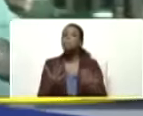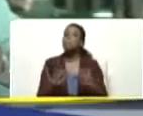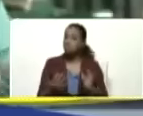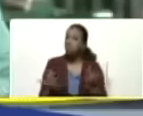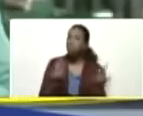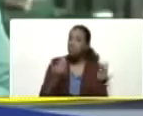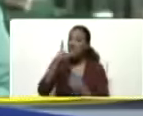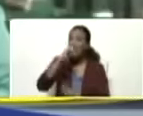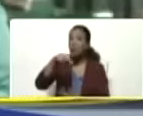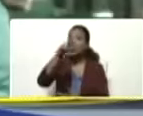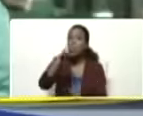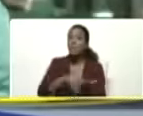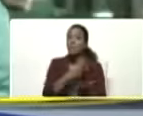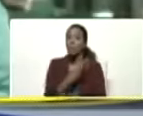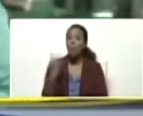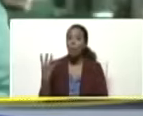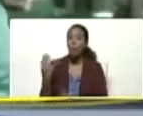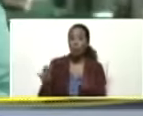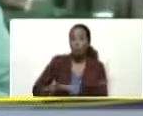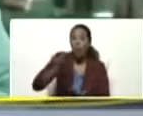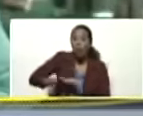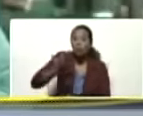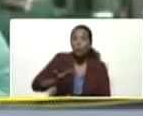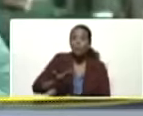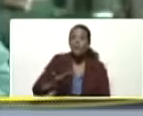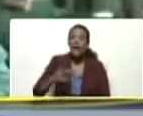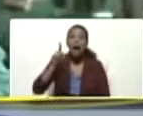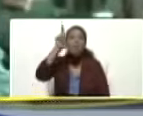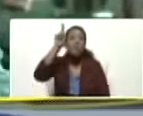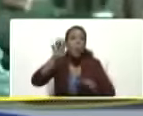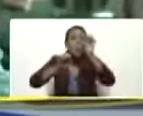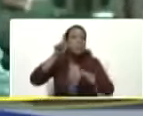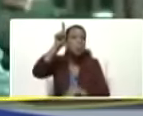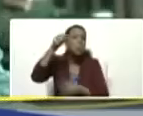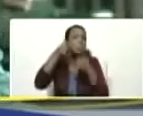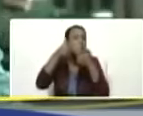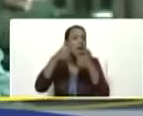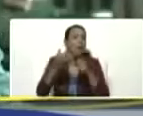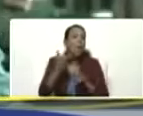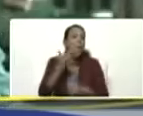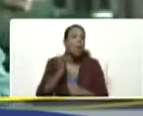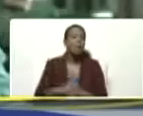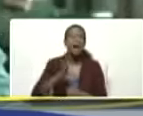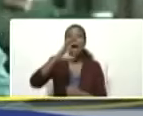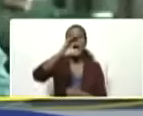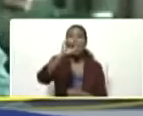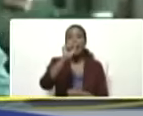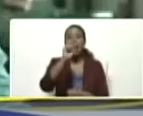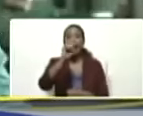importante para este año, con grandes expectativas, como en el caso de Cabelum.